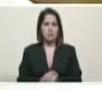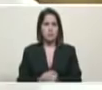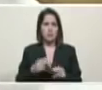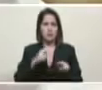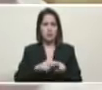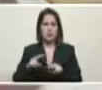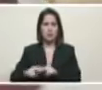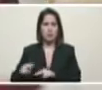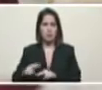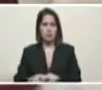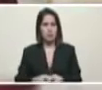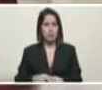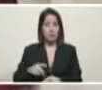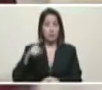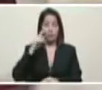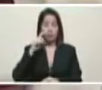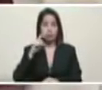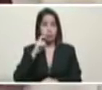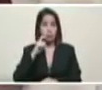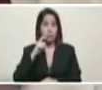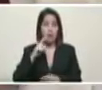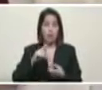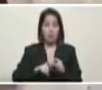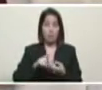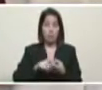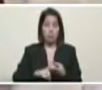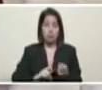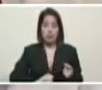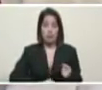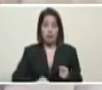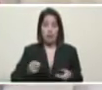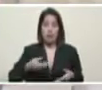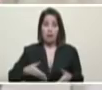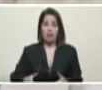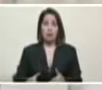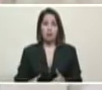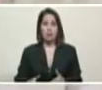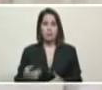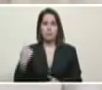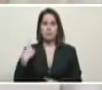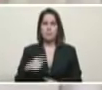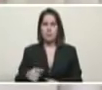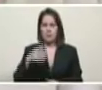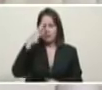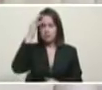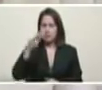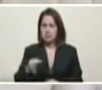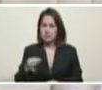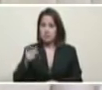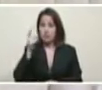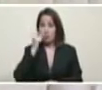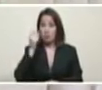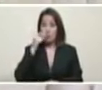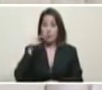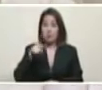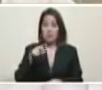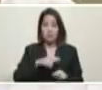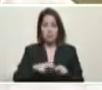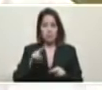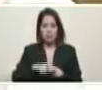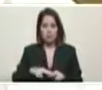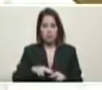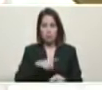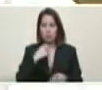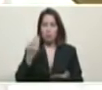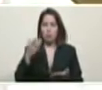niños que están en los vientres de esas esposas, que cuando nazcan tengan la certeza que los padres de esos niños murieron por